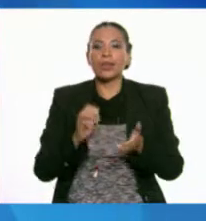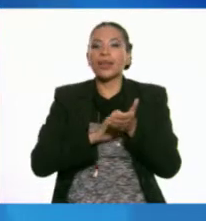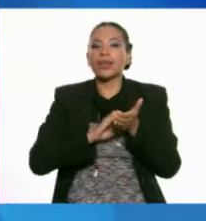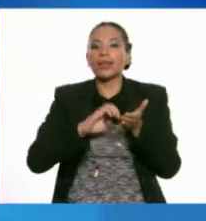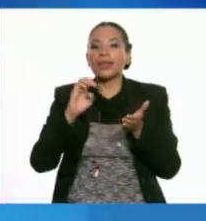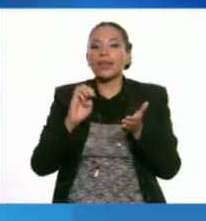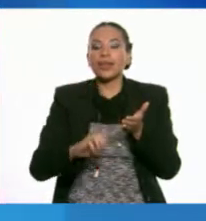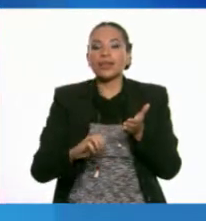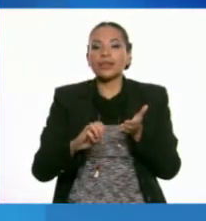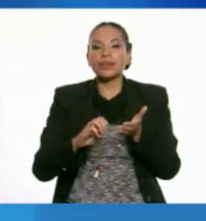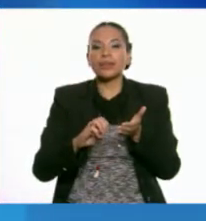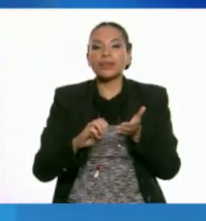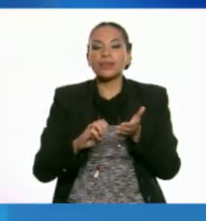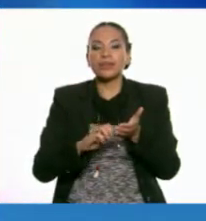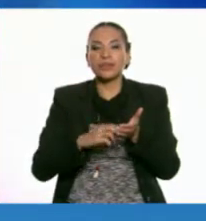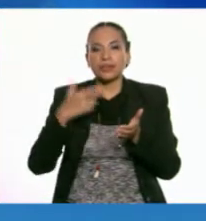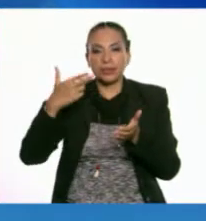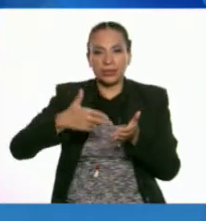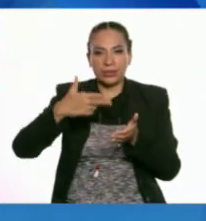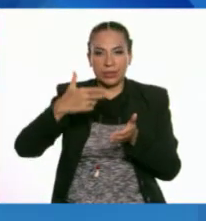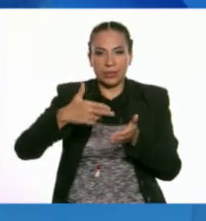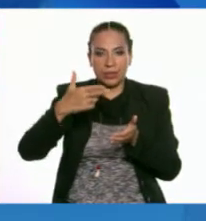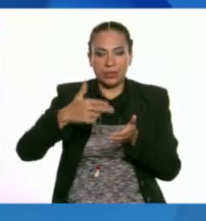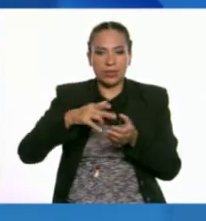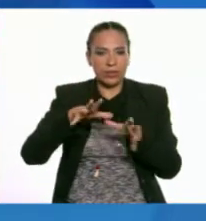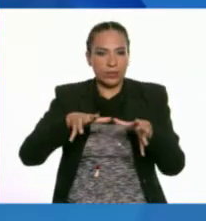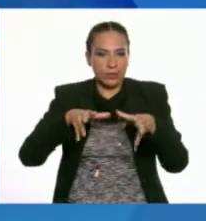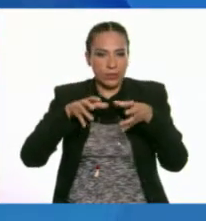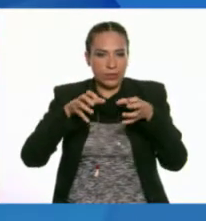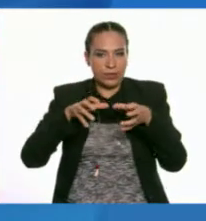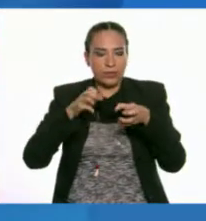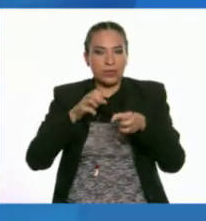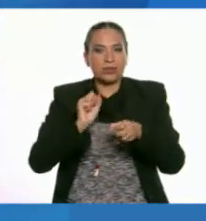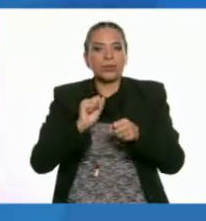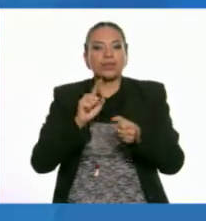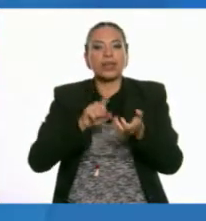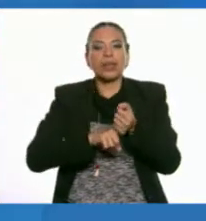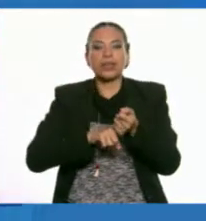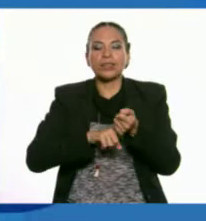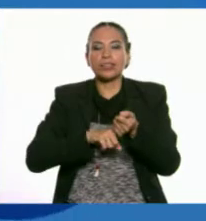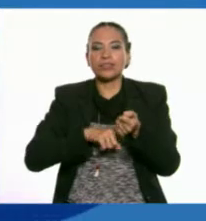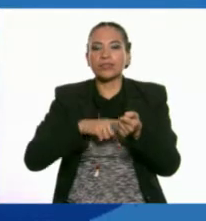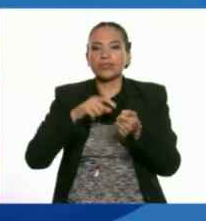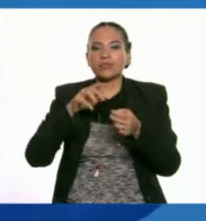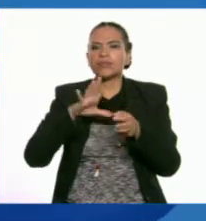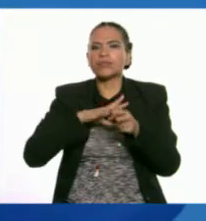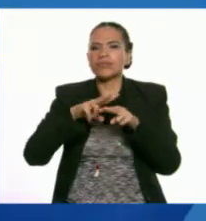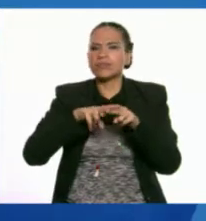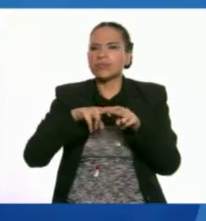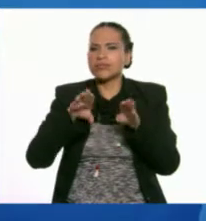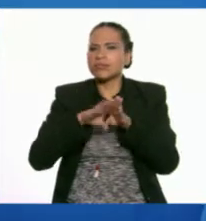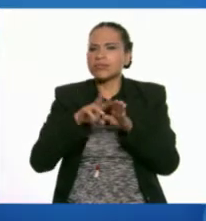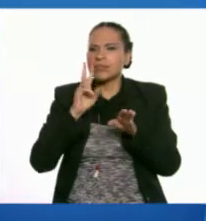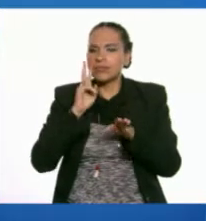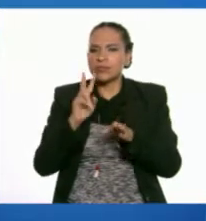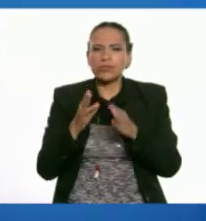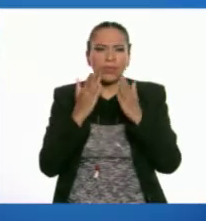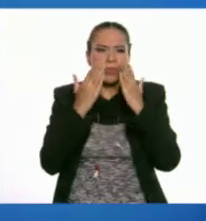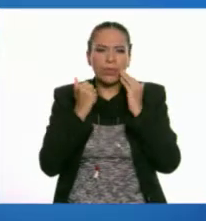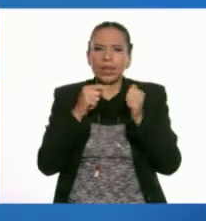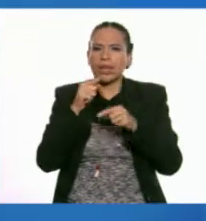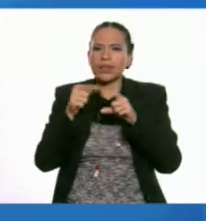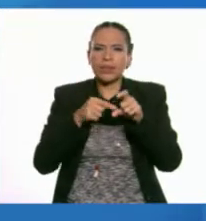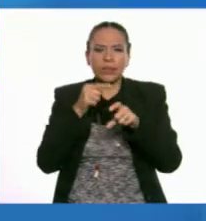ejemplo, en un tren de levitación magnética. ¿Un tren de levitación magnética? ¿Cómo es eso? No tiene